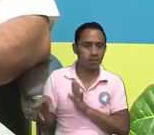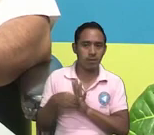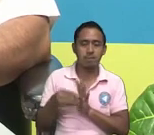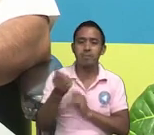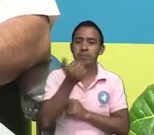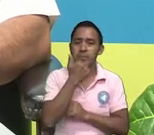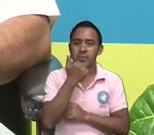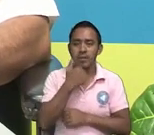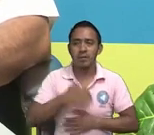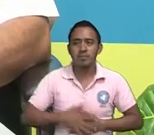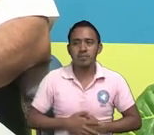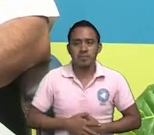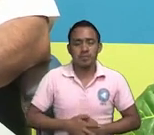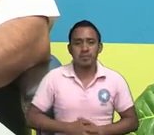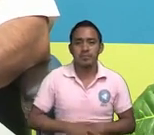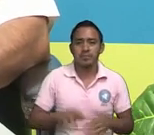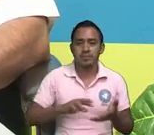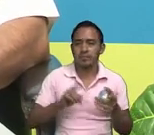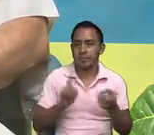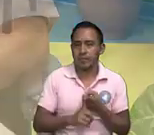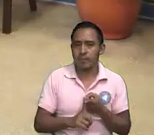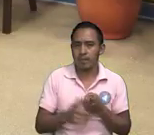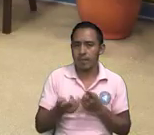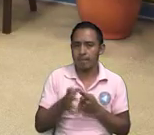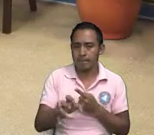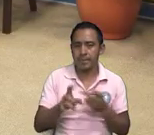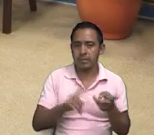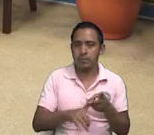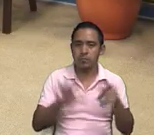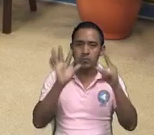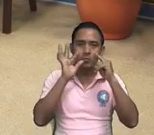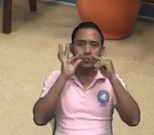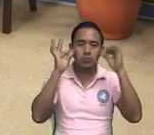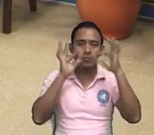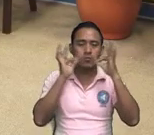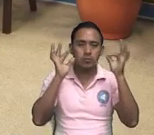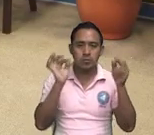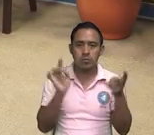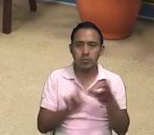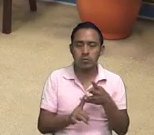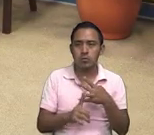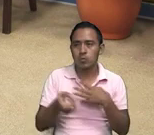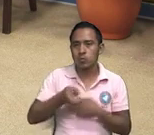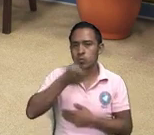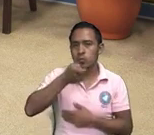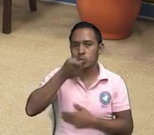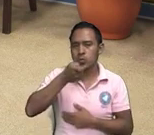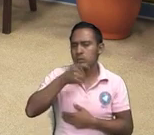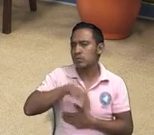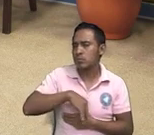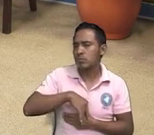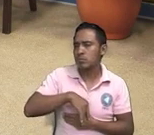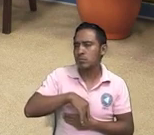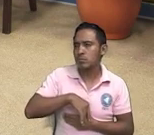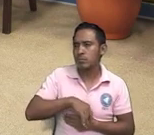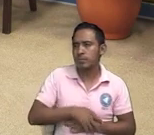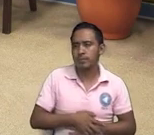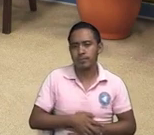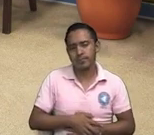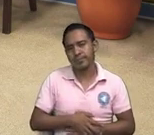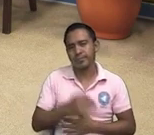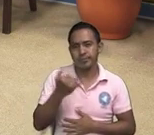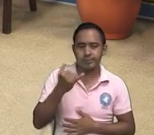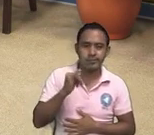gente se equivoca. Entonces, animales domésticos, pues hablamos del perro, del gato, todo del lorito. Sí. Lorito, no. Son